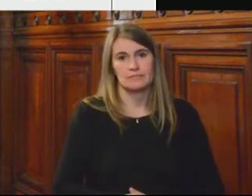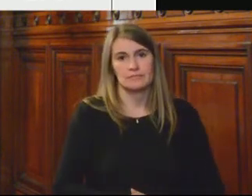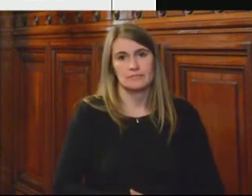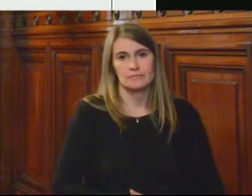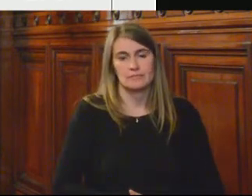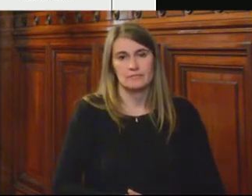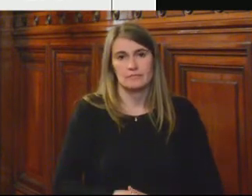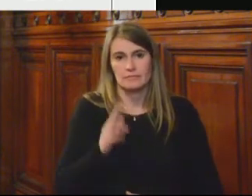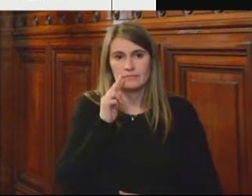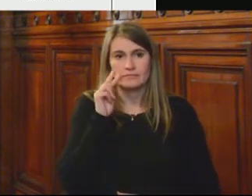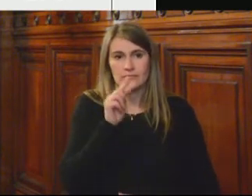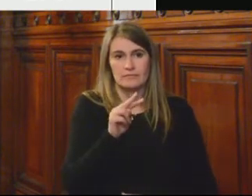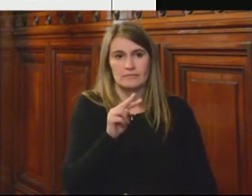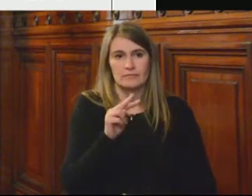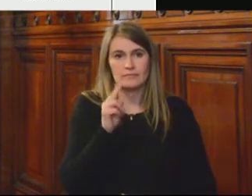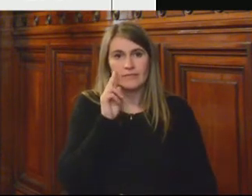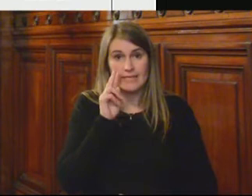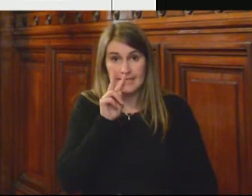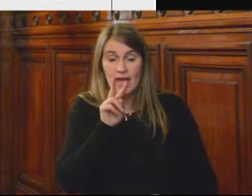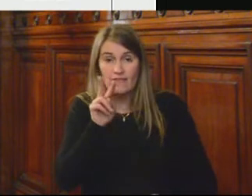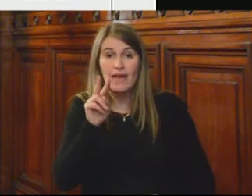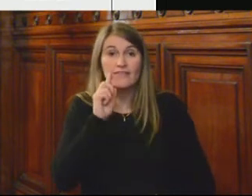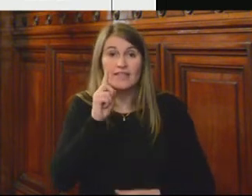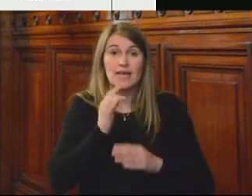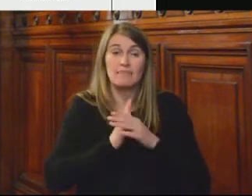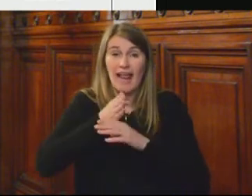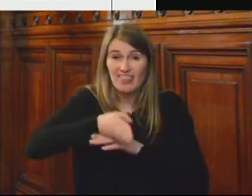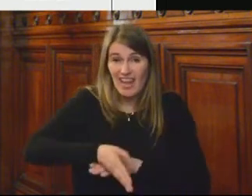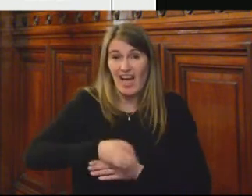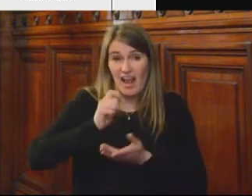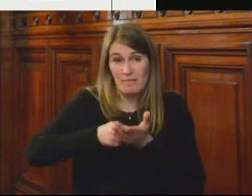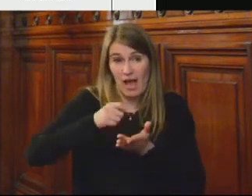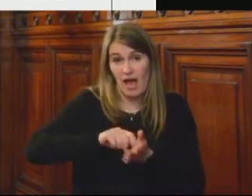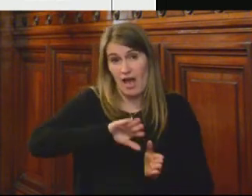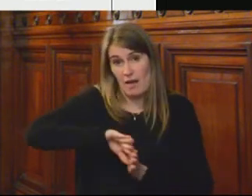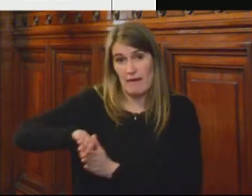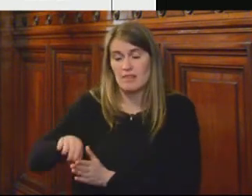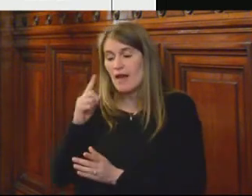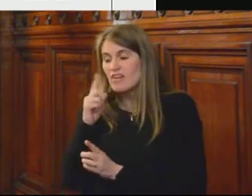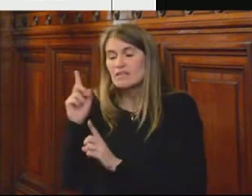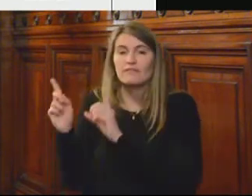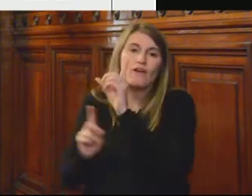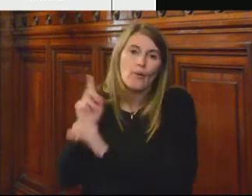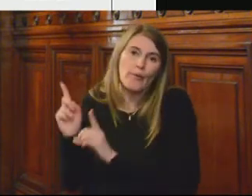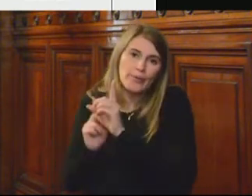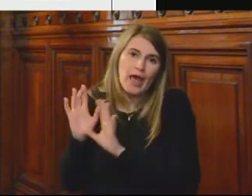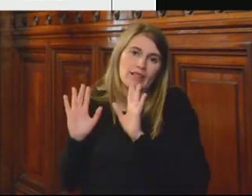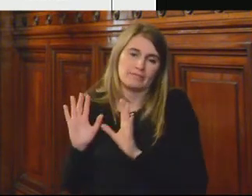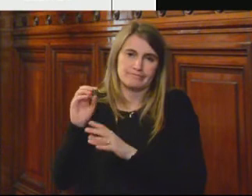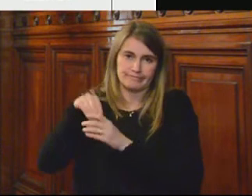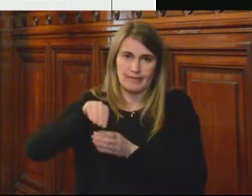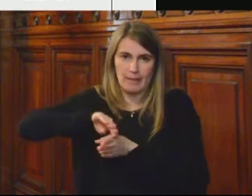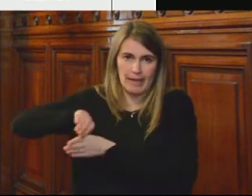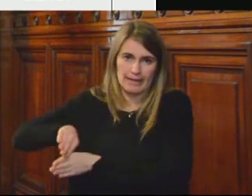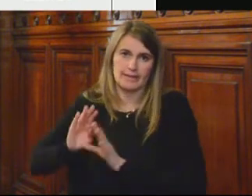Ahí ustedes pueden ver discriminada la matrícula universitaria. Eso lo vamos a dejar a la comisión para que lo pueda considerar. Pero quiero destacar,